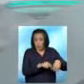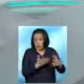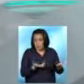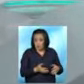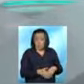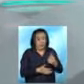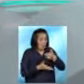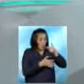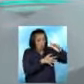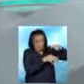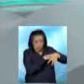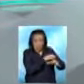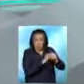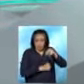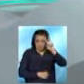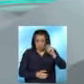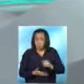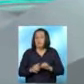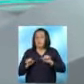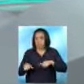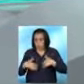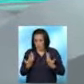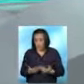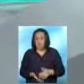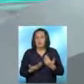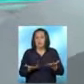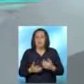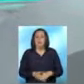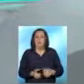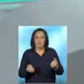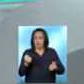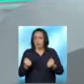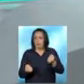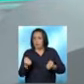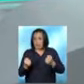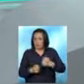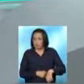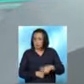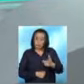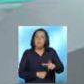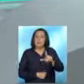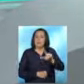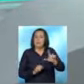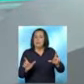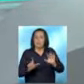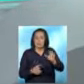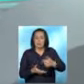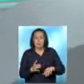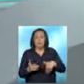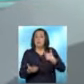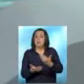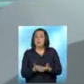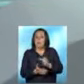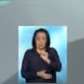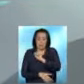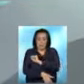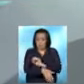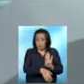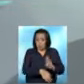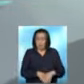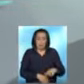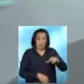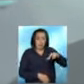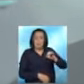que está sacudiendo el Perú, puede hacerlo a través de nuestra móvil de Latina que se va a acercar hasta el Pentagonito. Allí en San Borja van a estar a partir